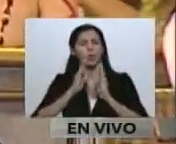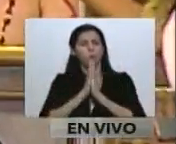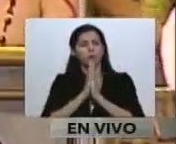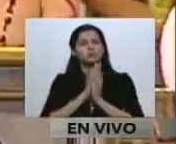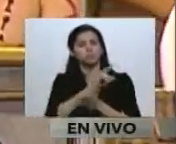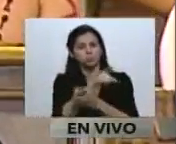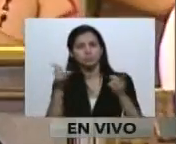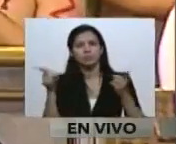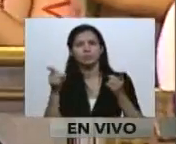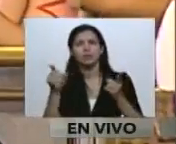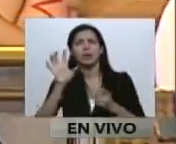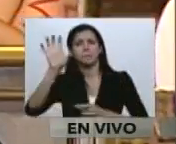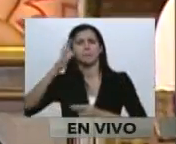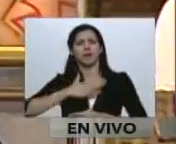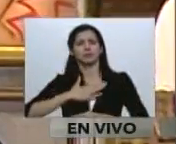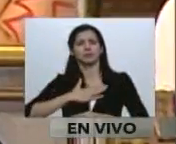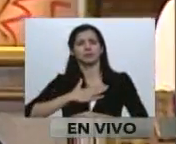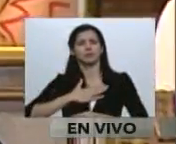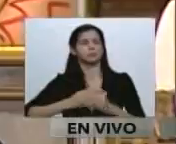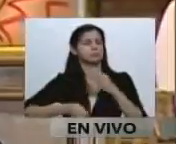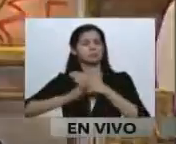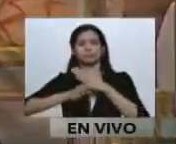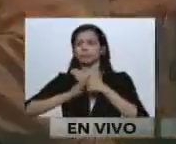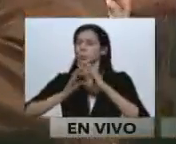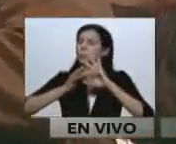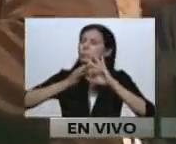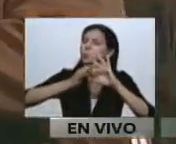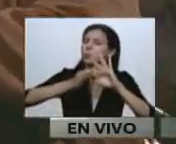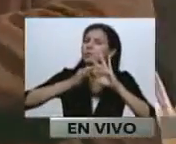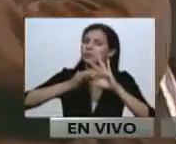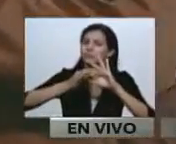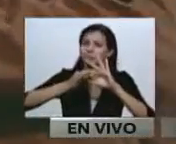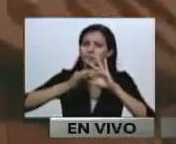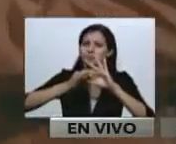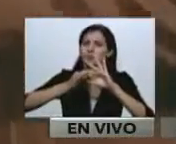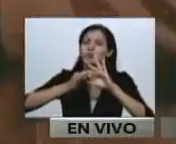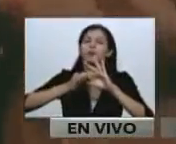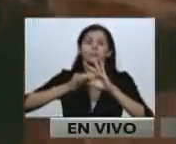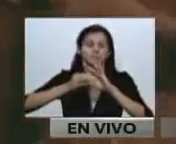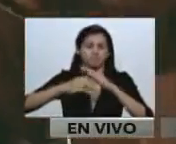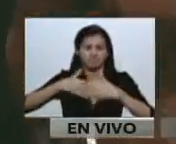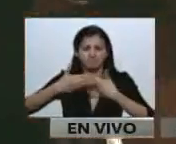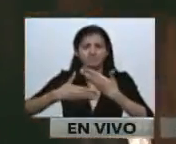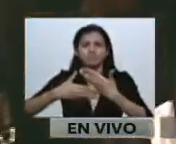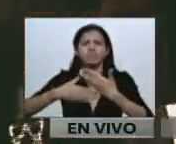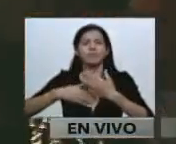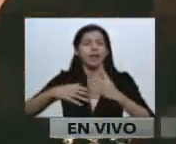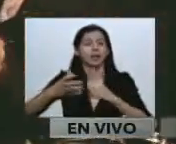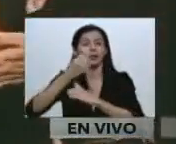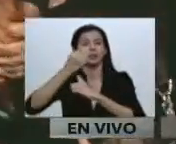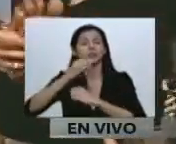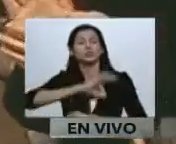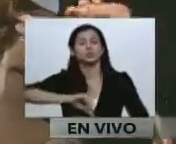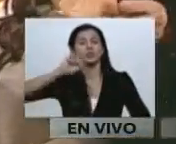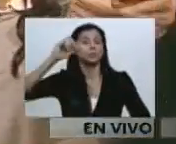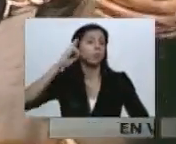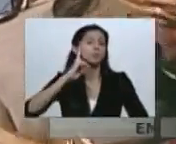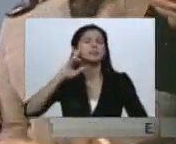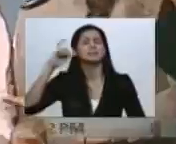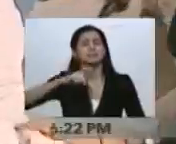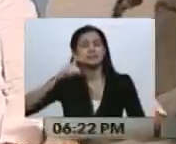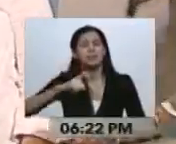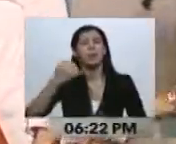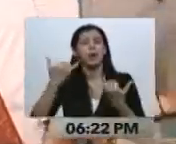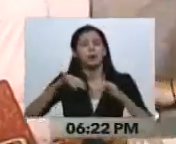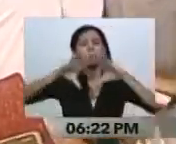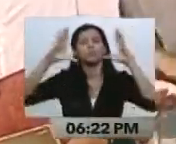nuestra patria nos mantenemos cada día más unidos para construir el socialismo bolivariano que tanto necesita nuestro mundo.